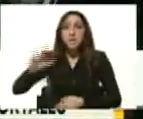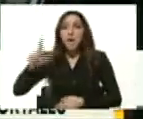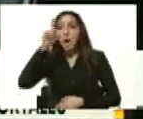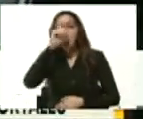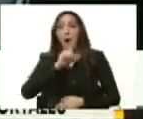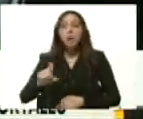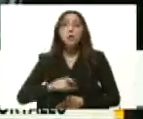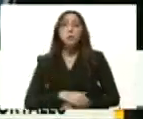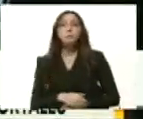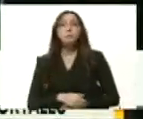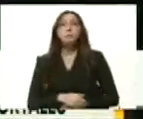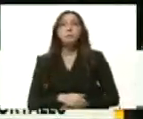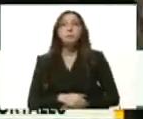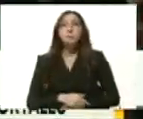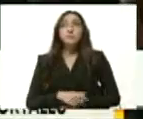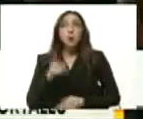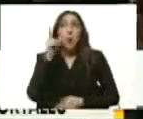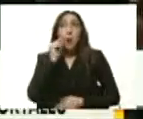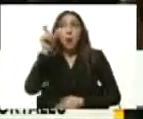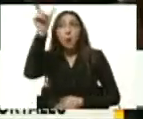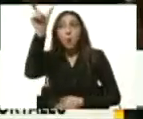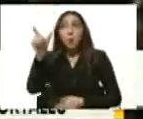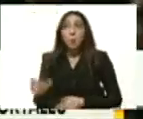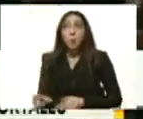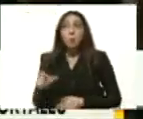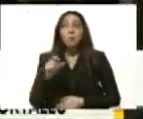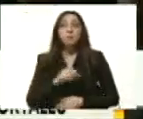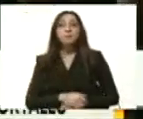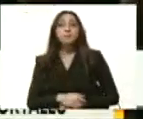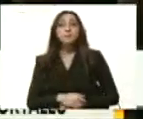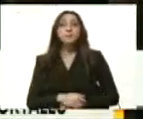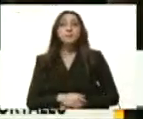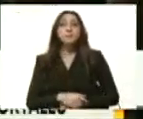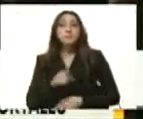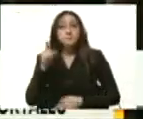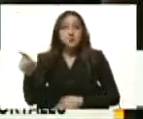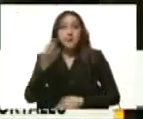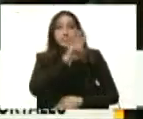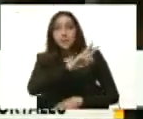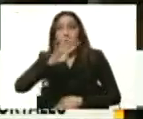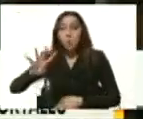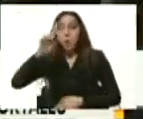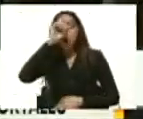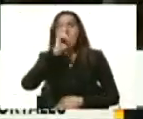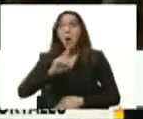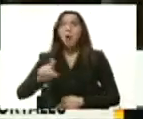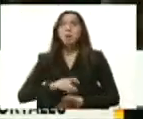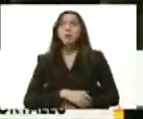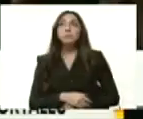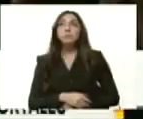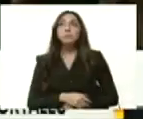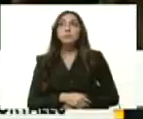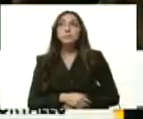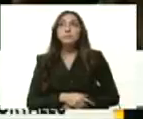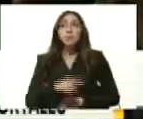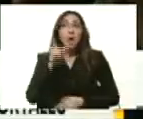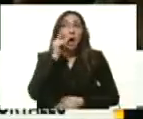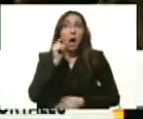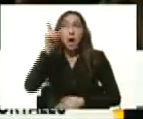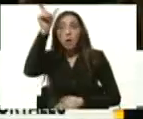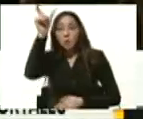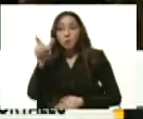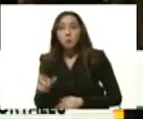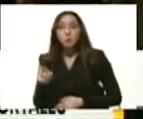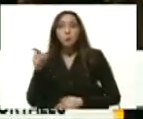años. Milton David Centeno Gironda, 24 años. Calixto